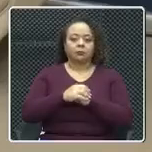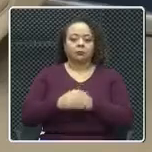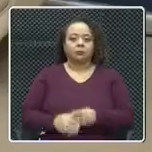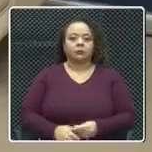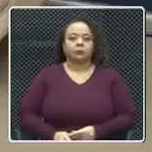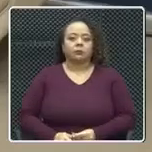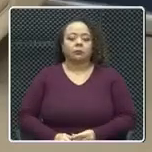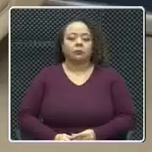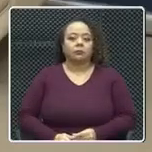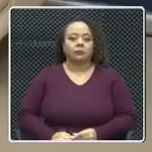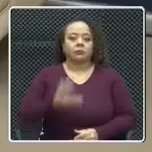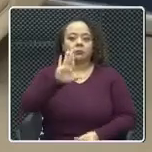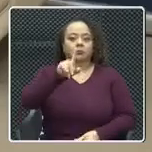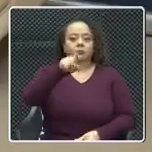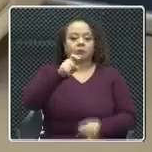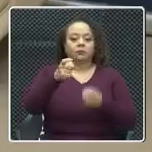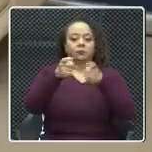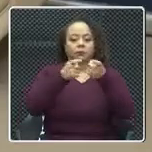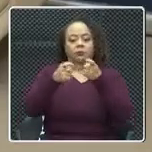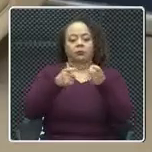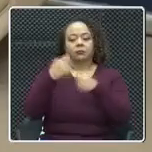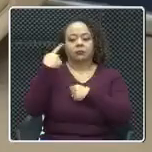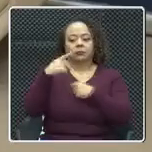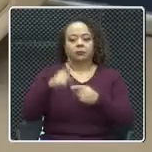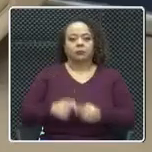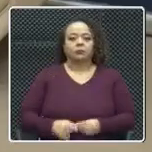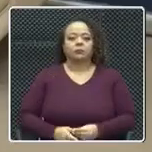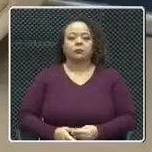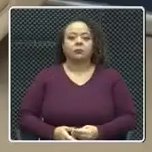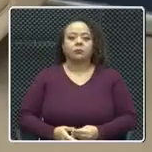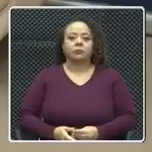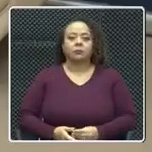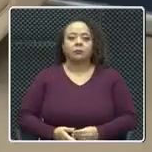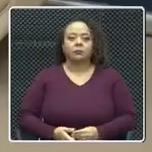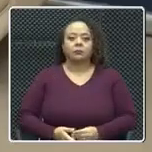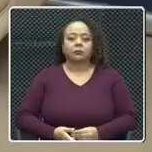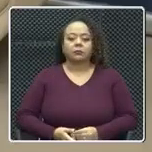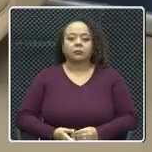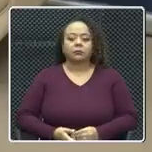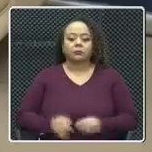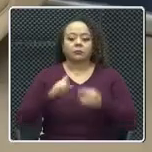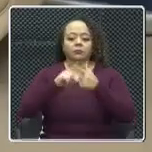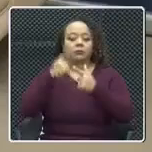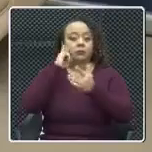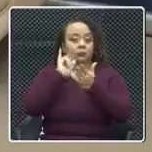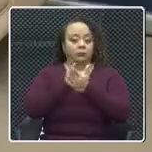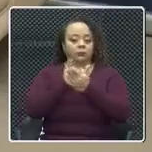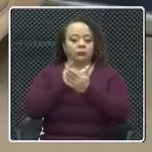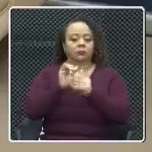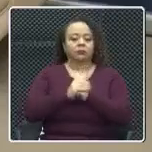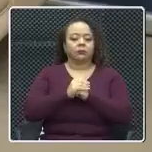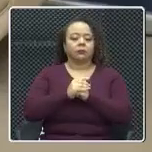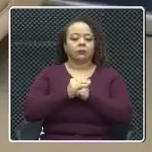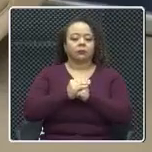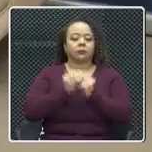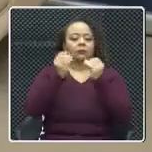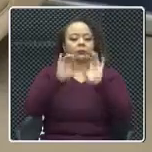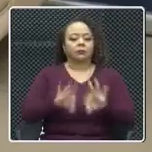su necesidad de gestionar el riesgo. Okay. ¿De acuerdo? Okay. Entonces, por eso en esa parte es